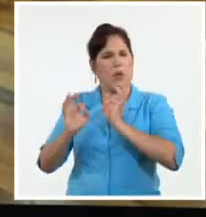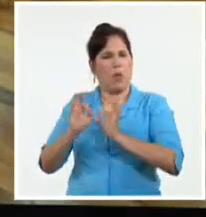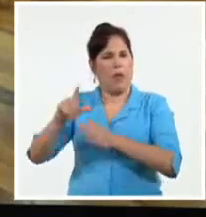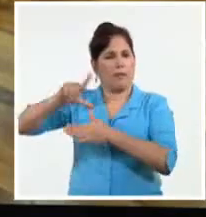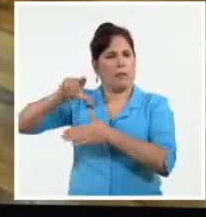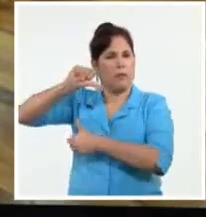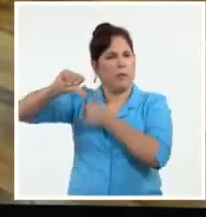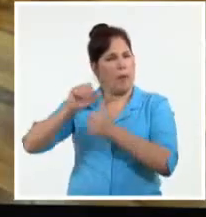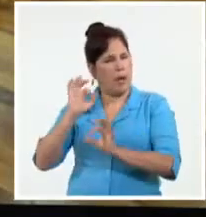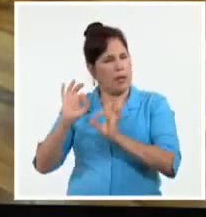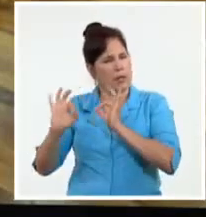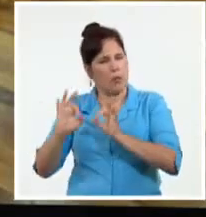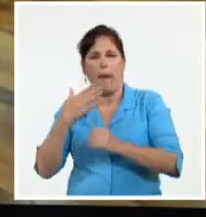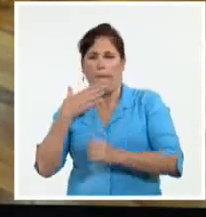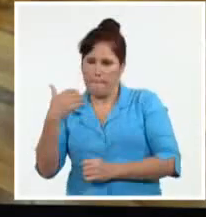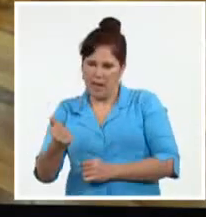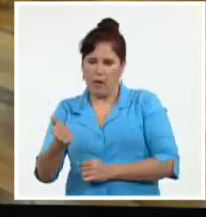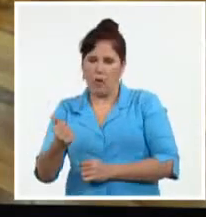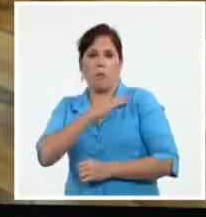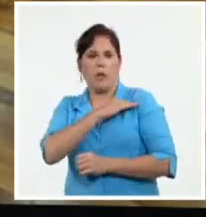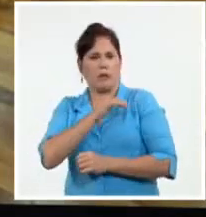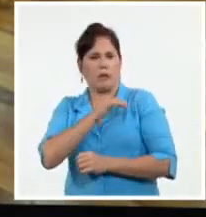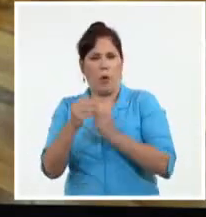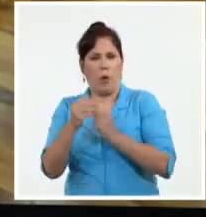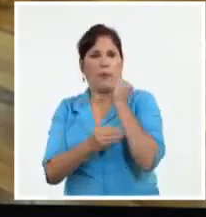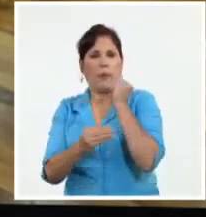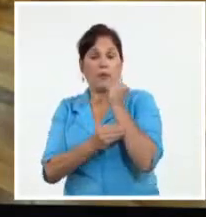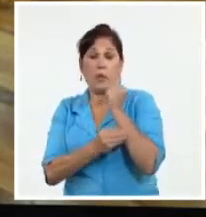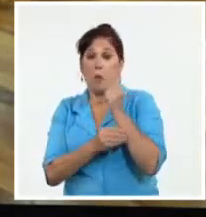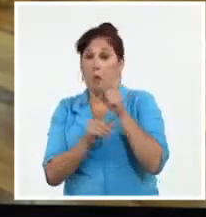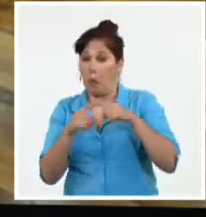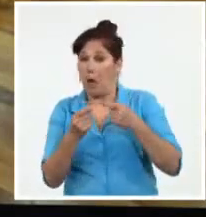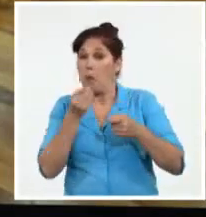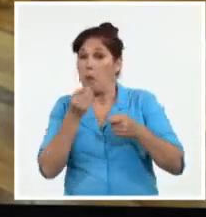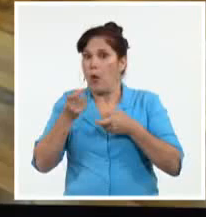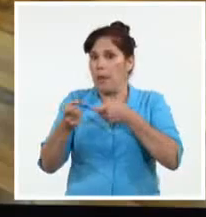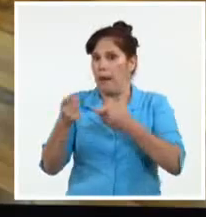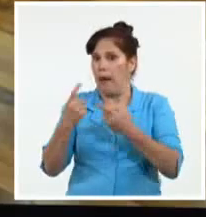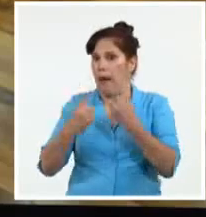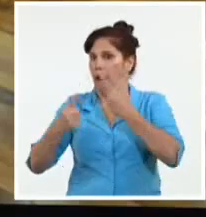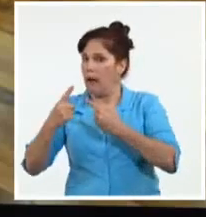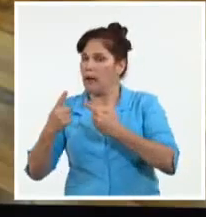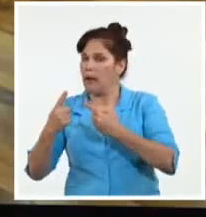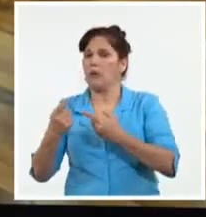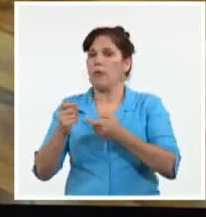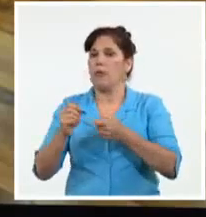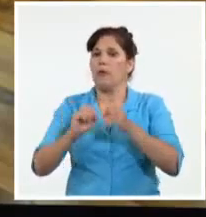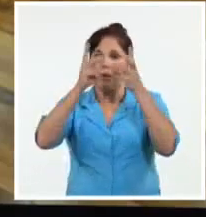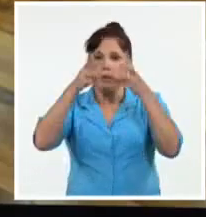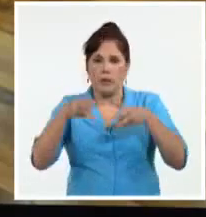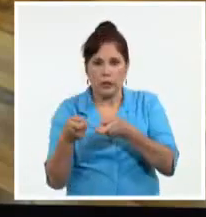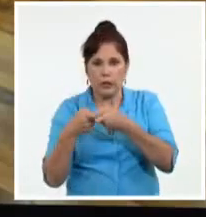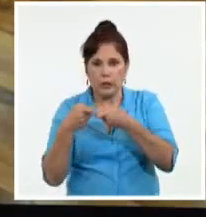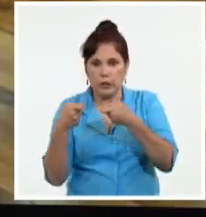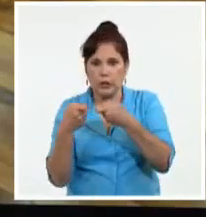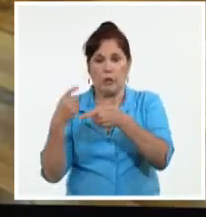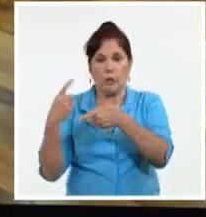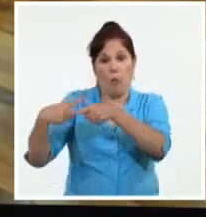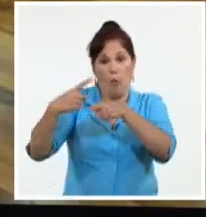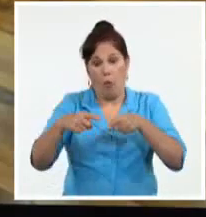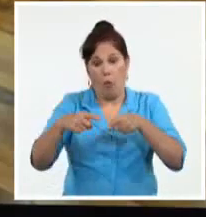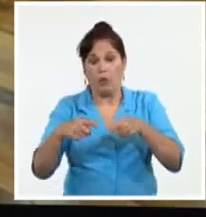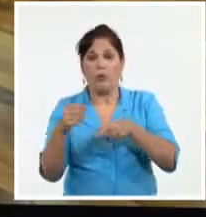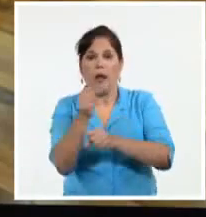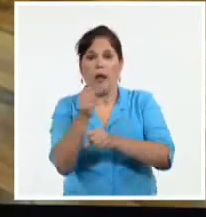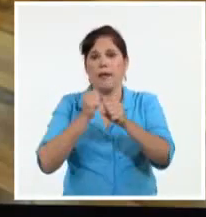de todos y por la seguridad regional, sobre todo cuando los conflictos modernos pueden ser bélicos, cibernéticos, mediáticos,